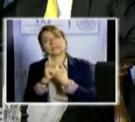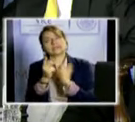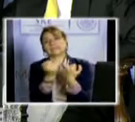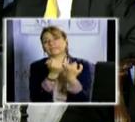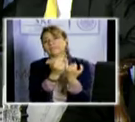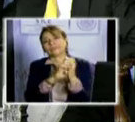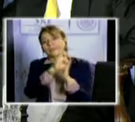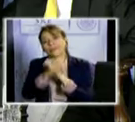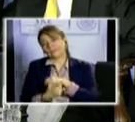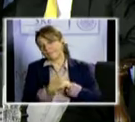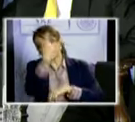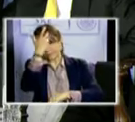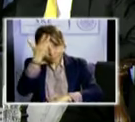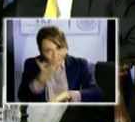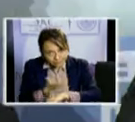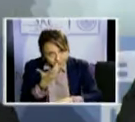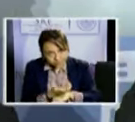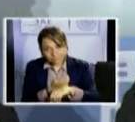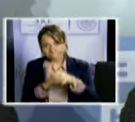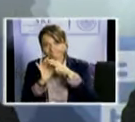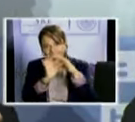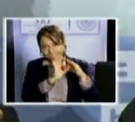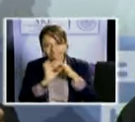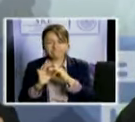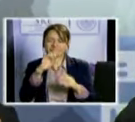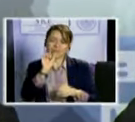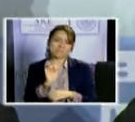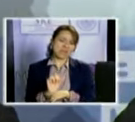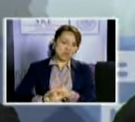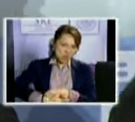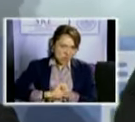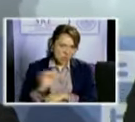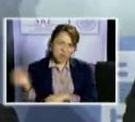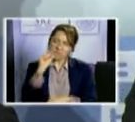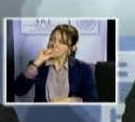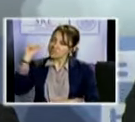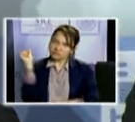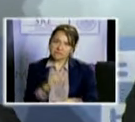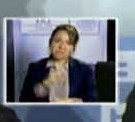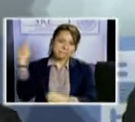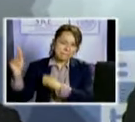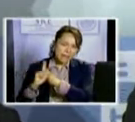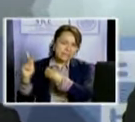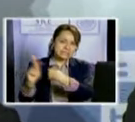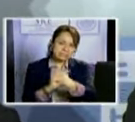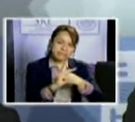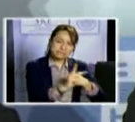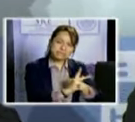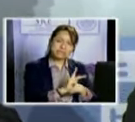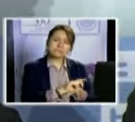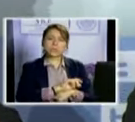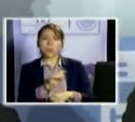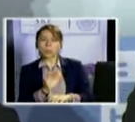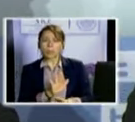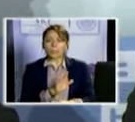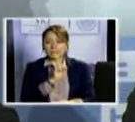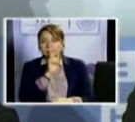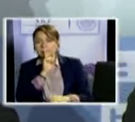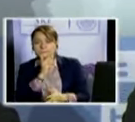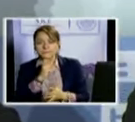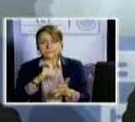Americana, y de alguna manera de muchos otros países que ya lo venían haciendo de manera más discreta, donde